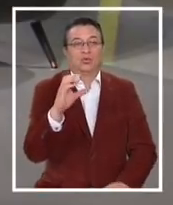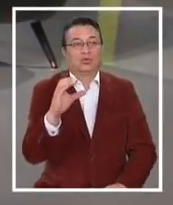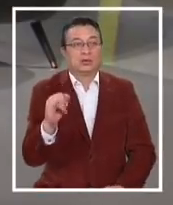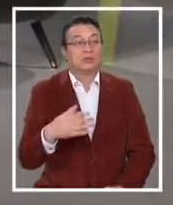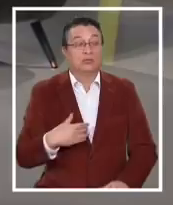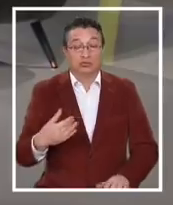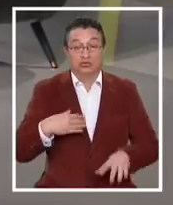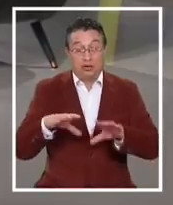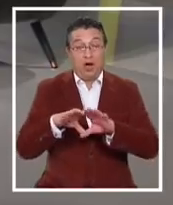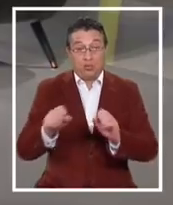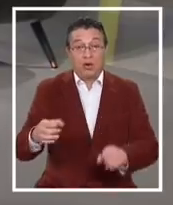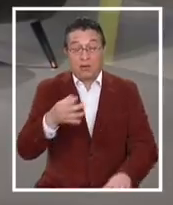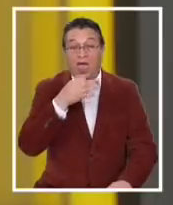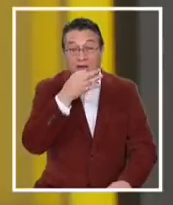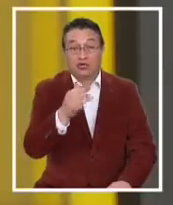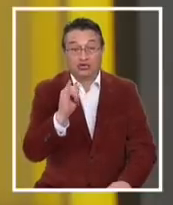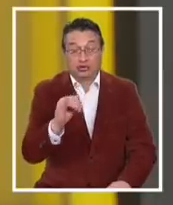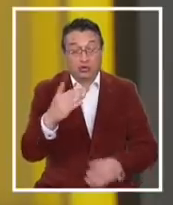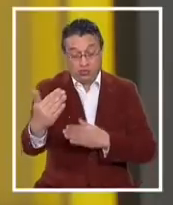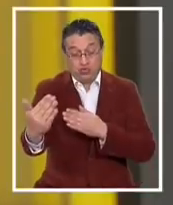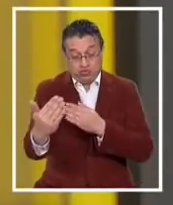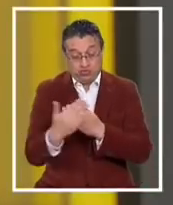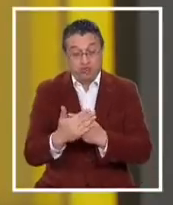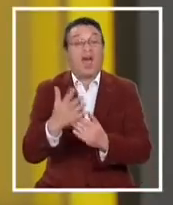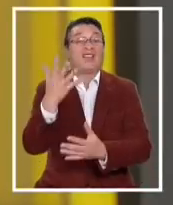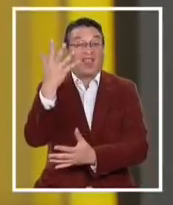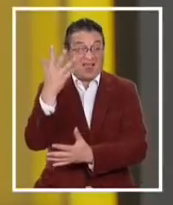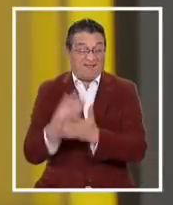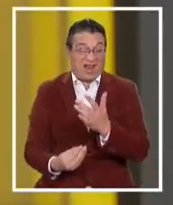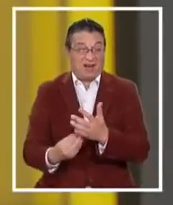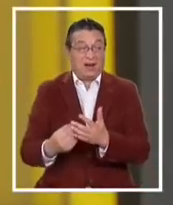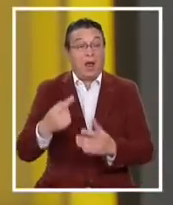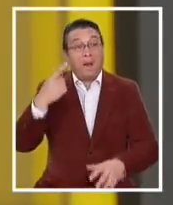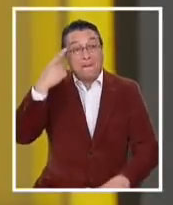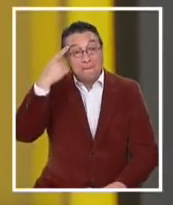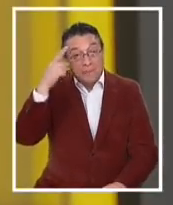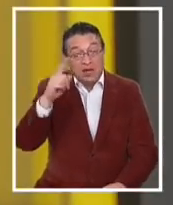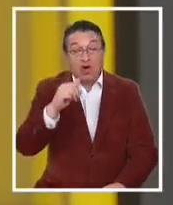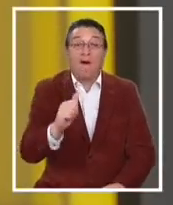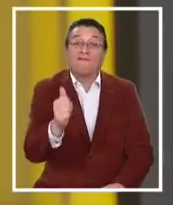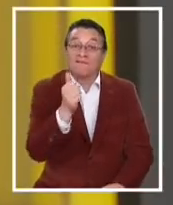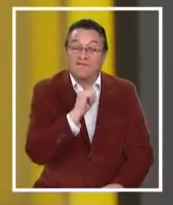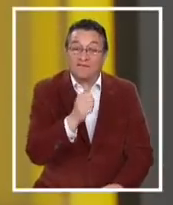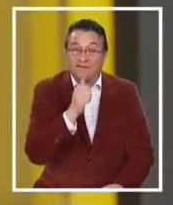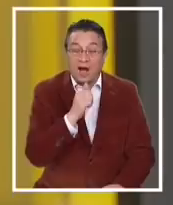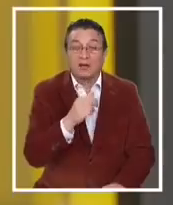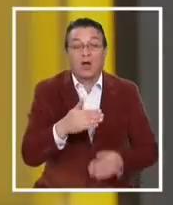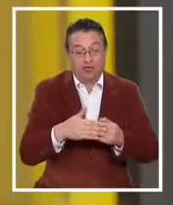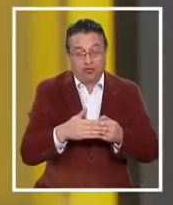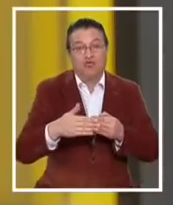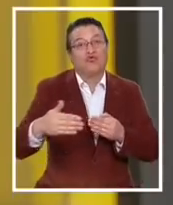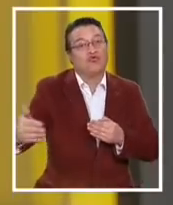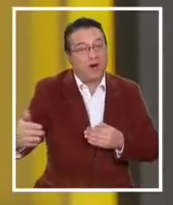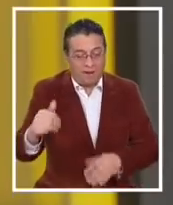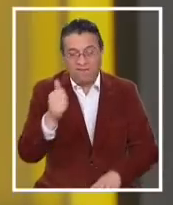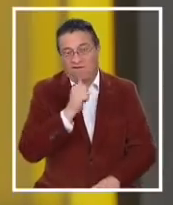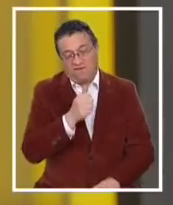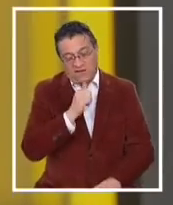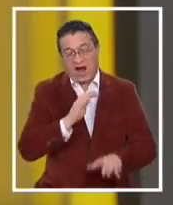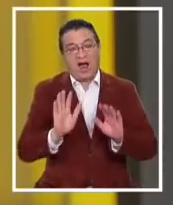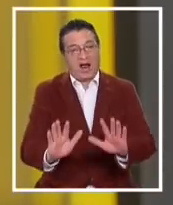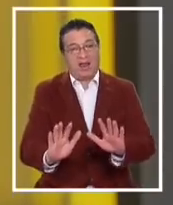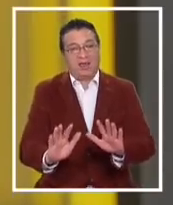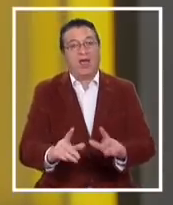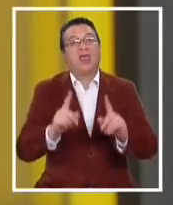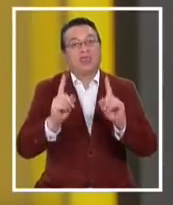con el mensaje optimista, esto se va a acabar, en algún momento se va a acabar. ¿A qué costo? Pero falta un buen tramo todavía. Sí. Entonces la